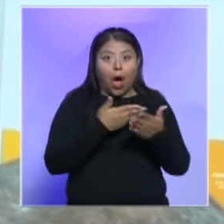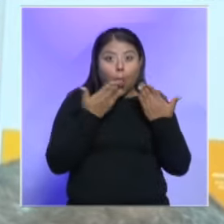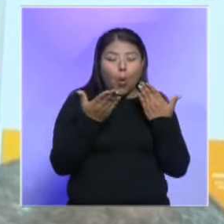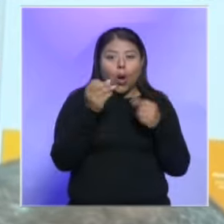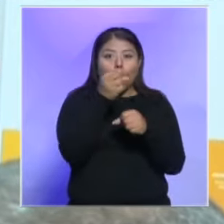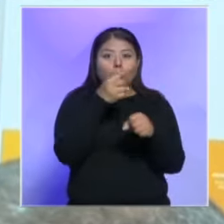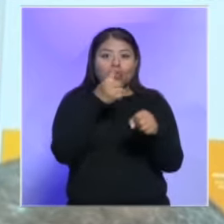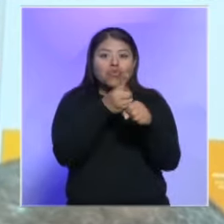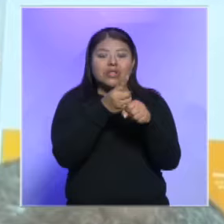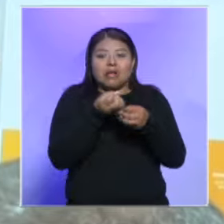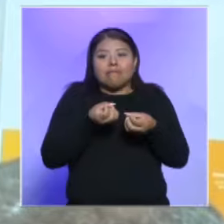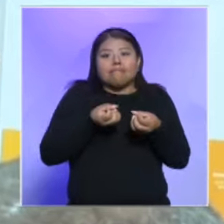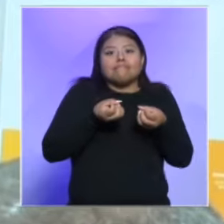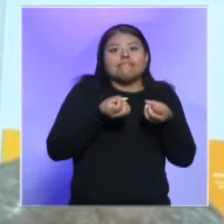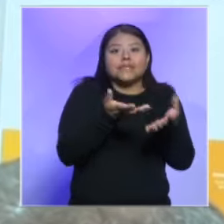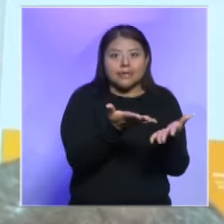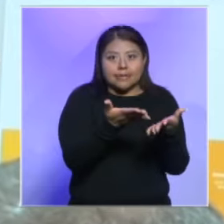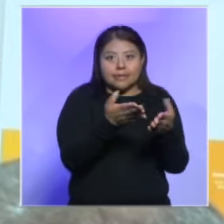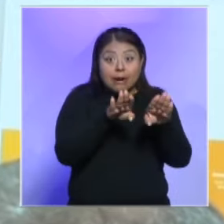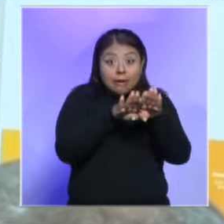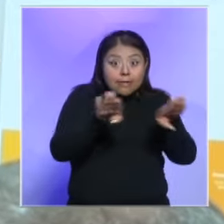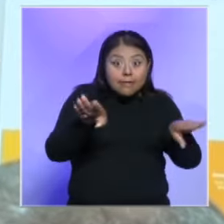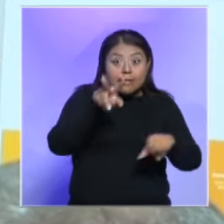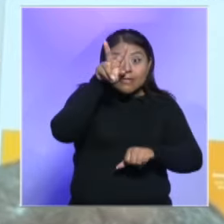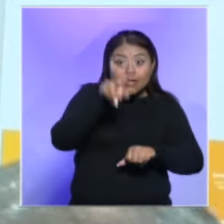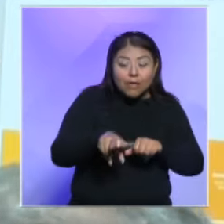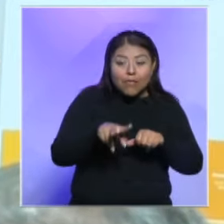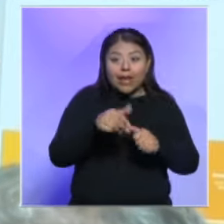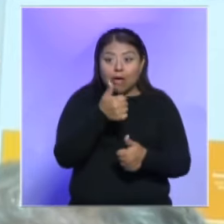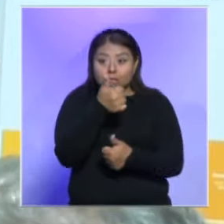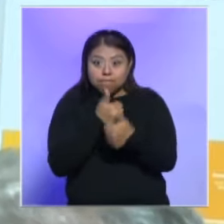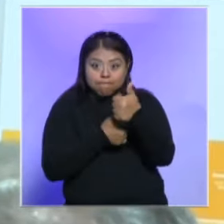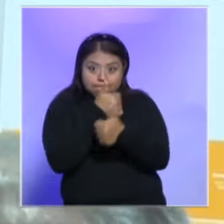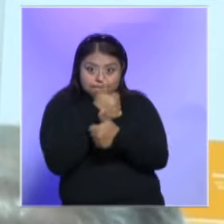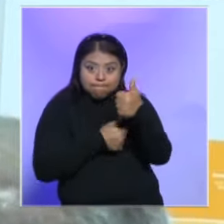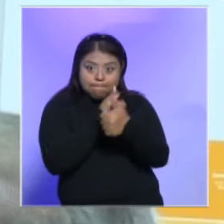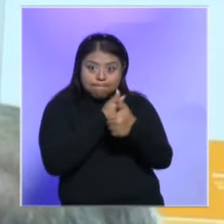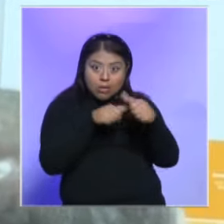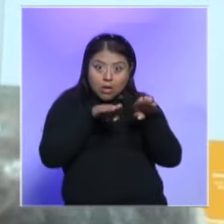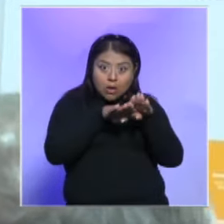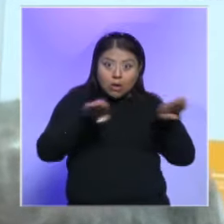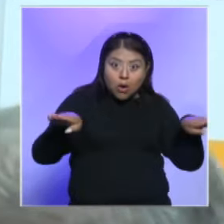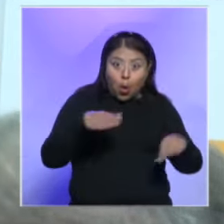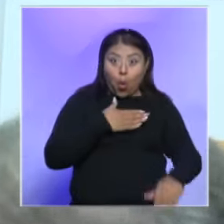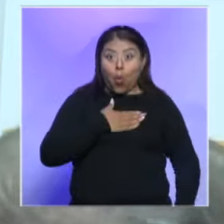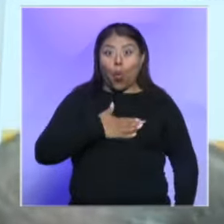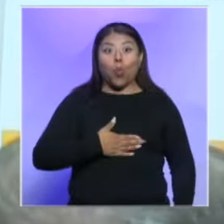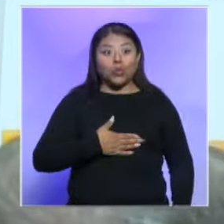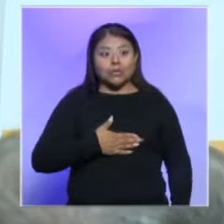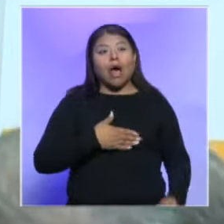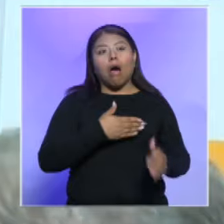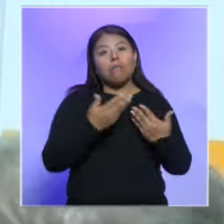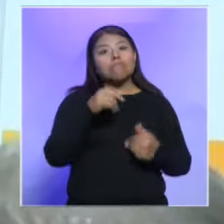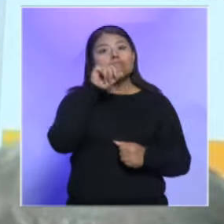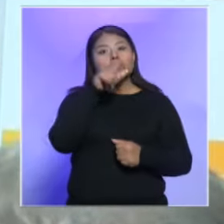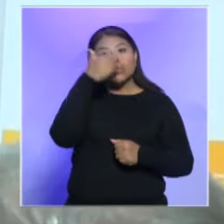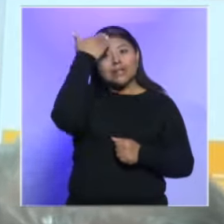equitativas las condiciones de contienda. E incluso hay una sentencia muy relevante del caso de Margarita